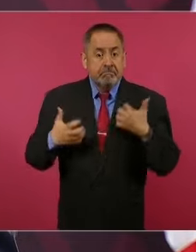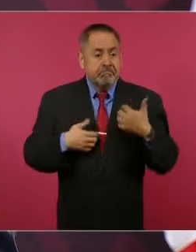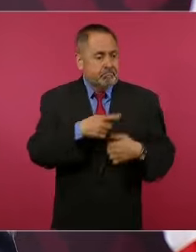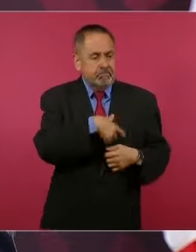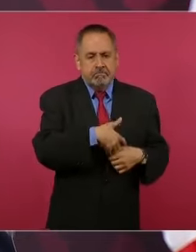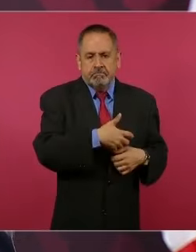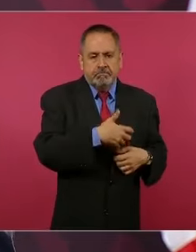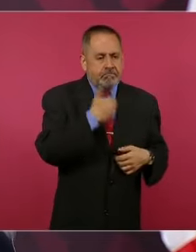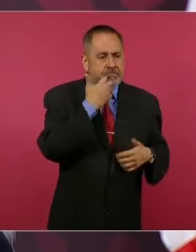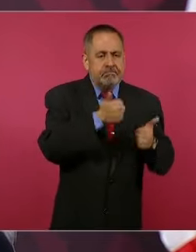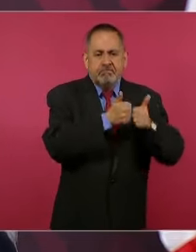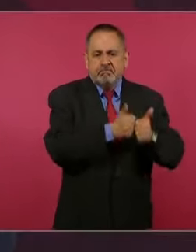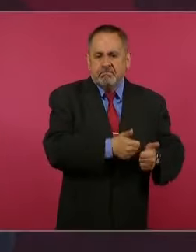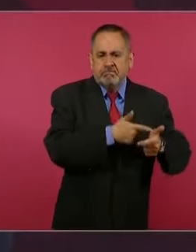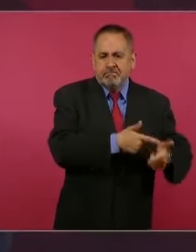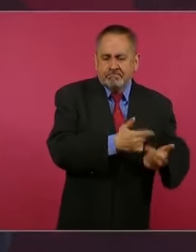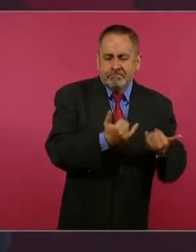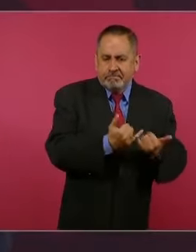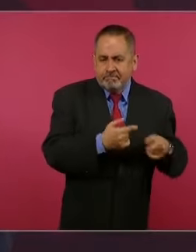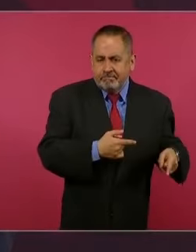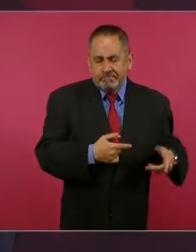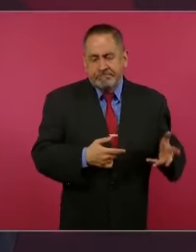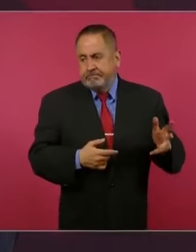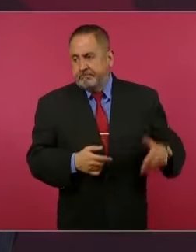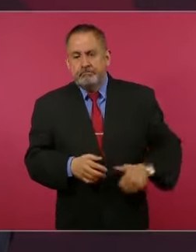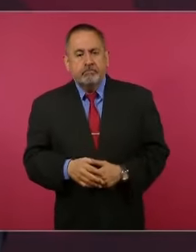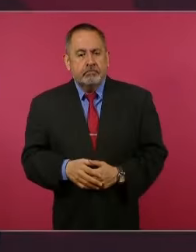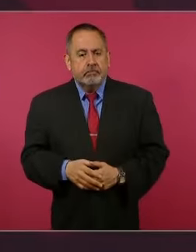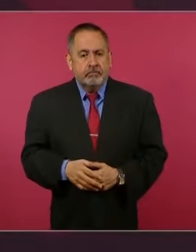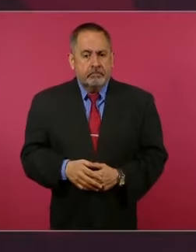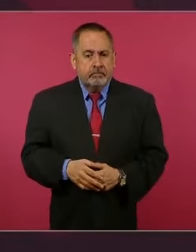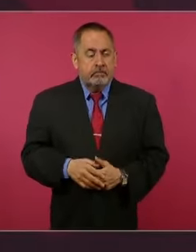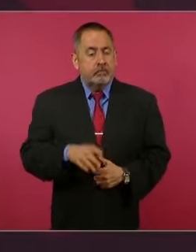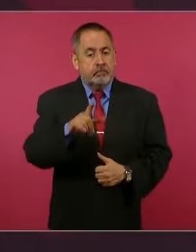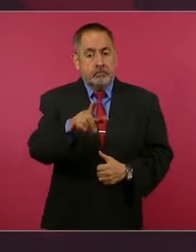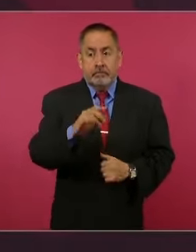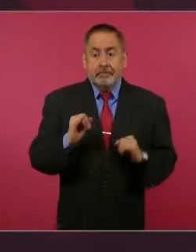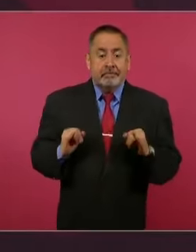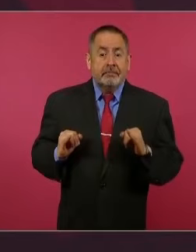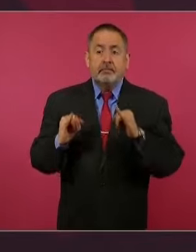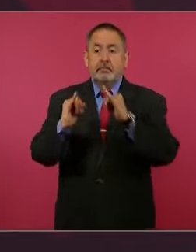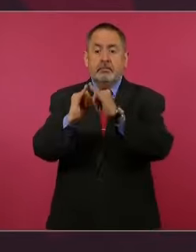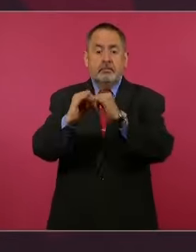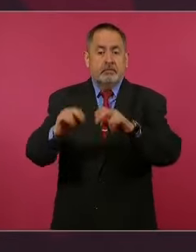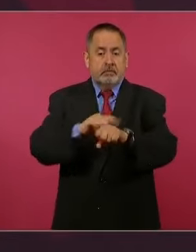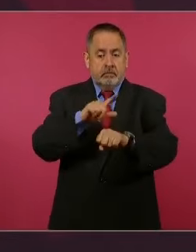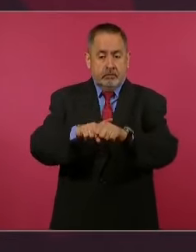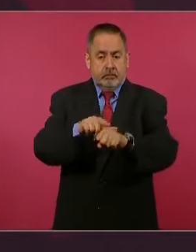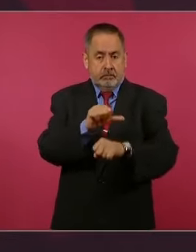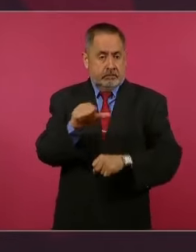conservadores eh los institutos nacionales de salud